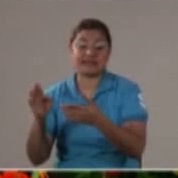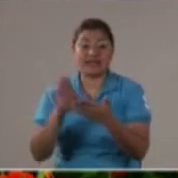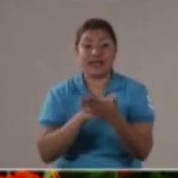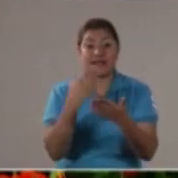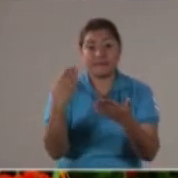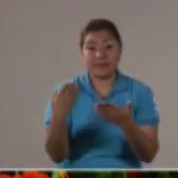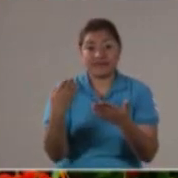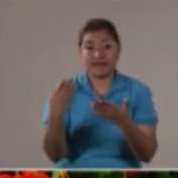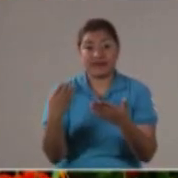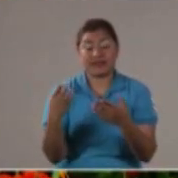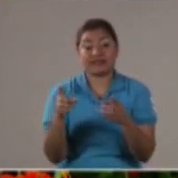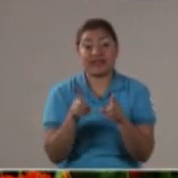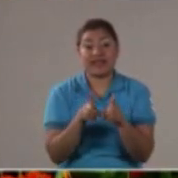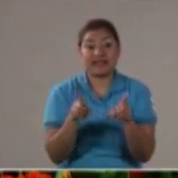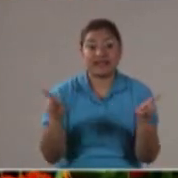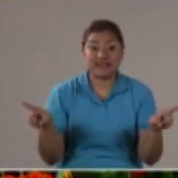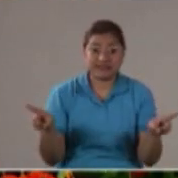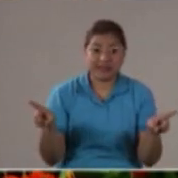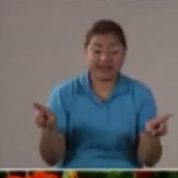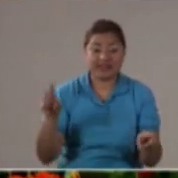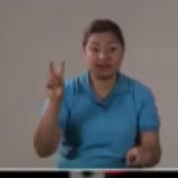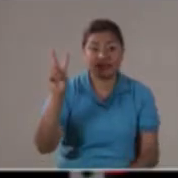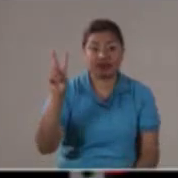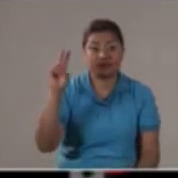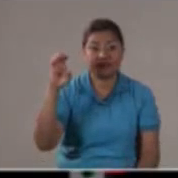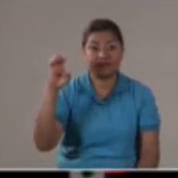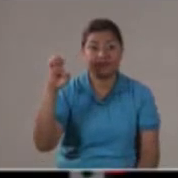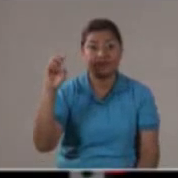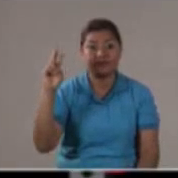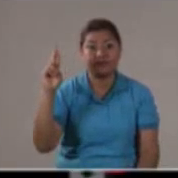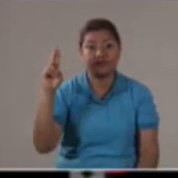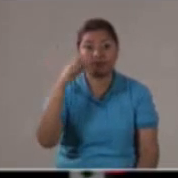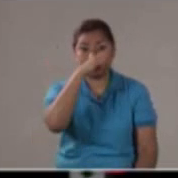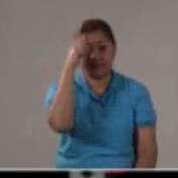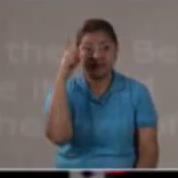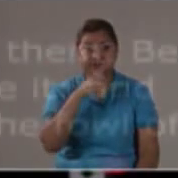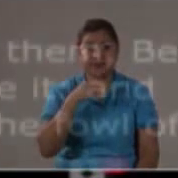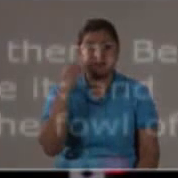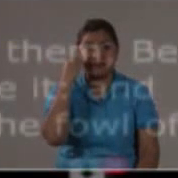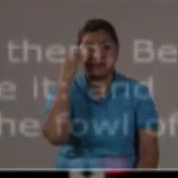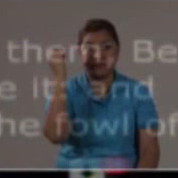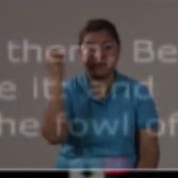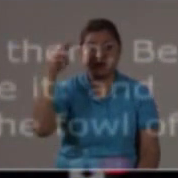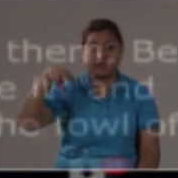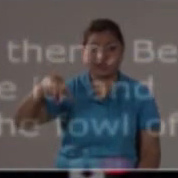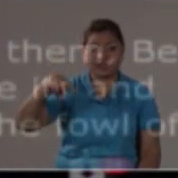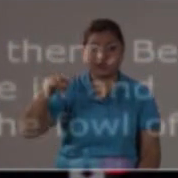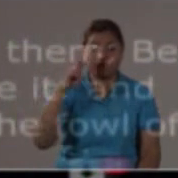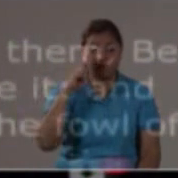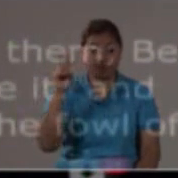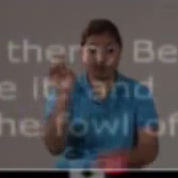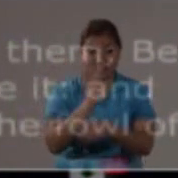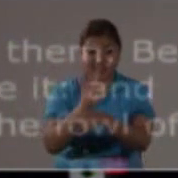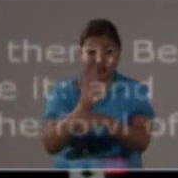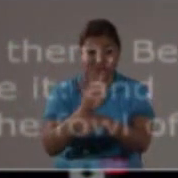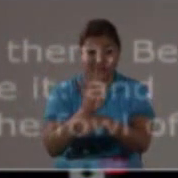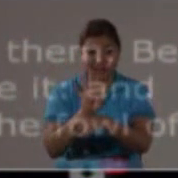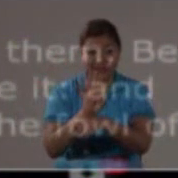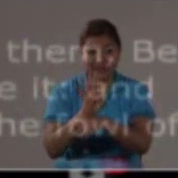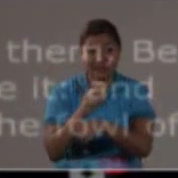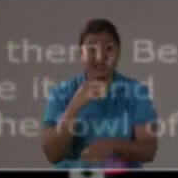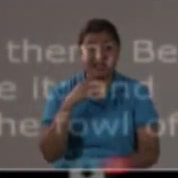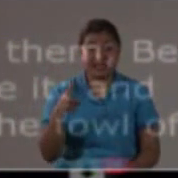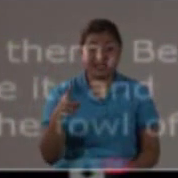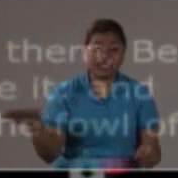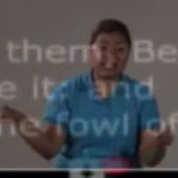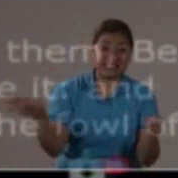ver. Dice igual como yo tengo en mi PowerPoint: los bendijo Dios y les dijo: sed fecundos, multiplicados,